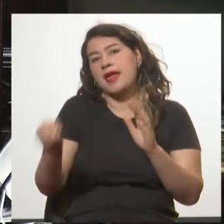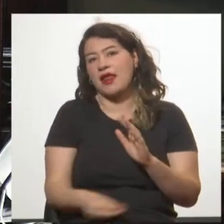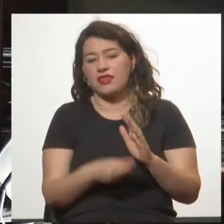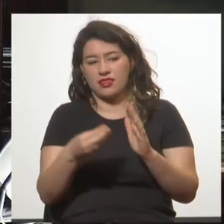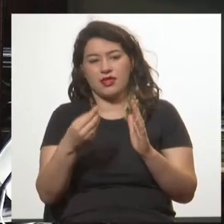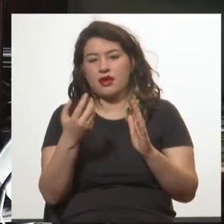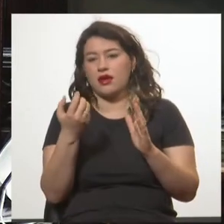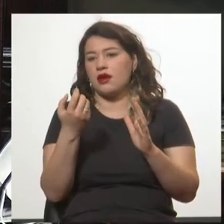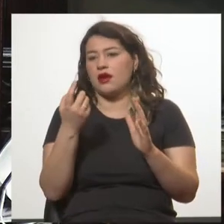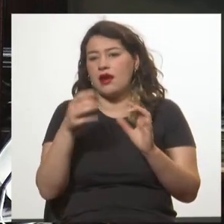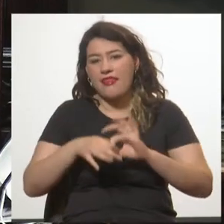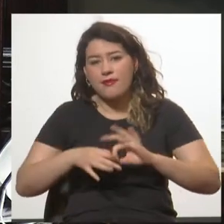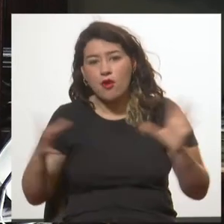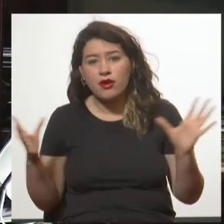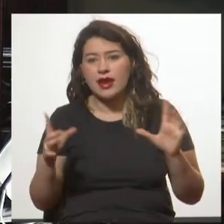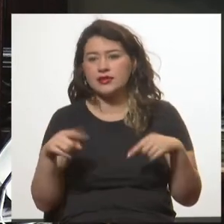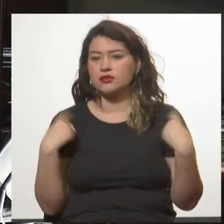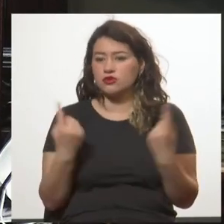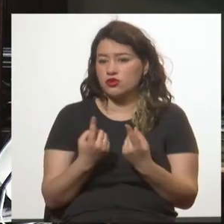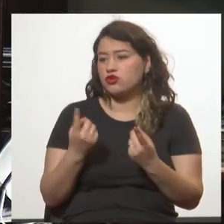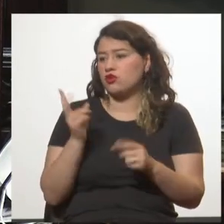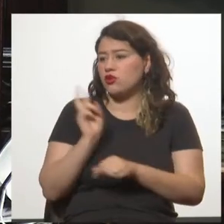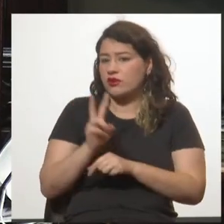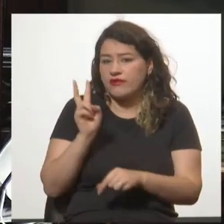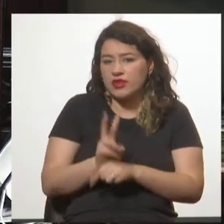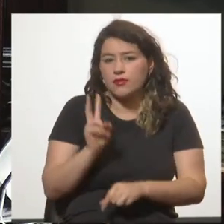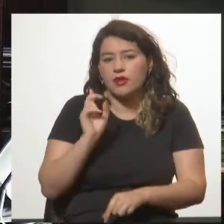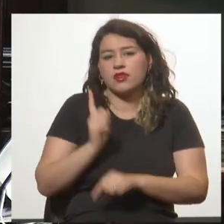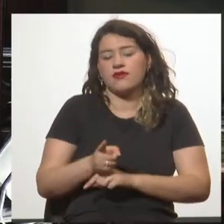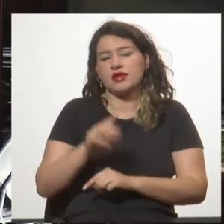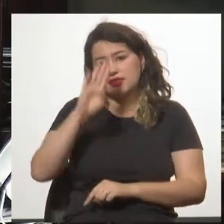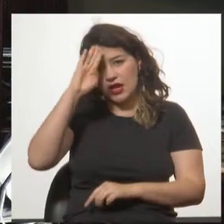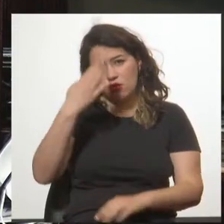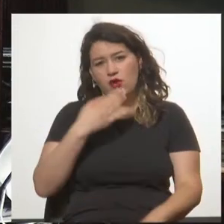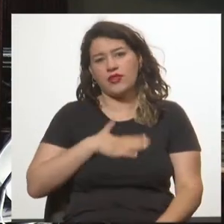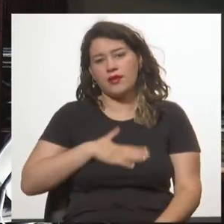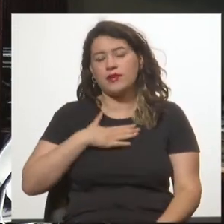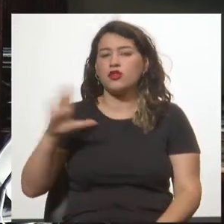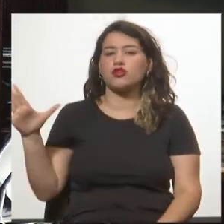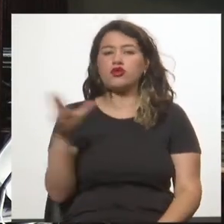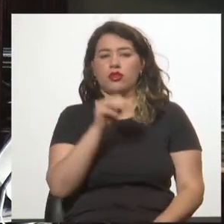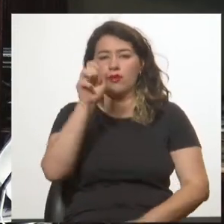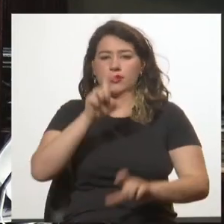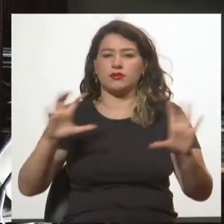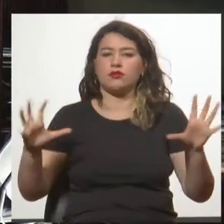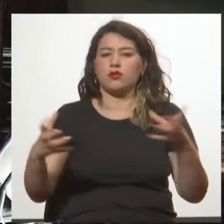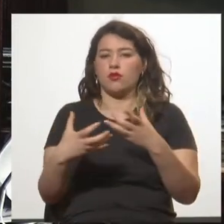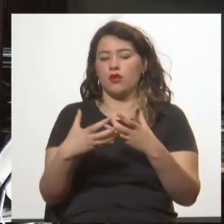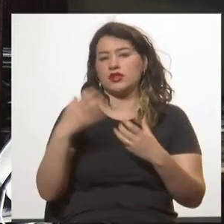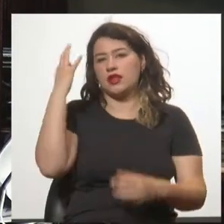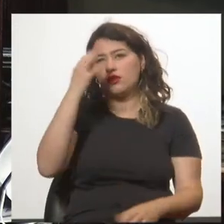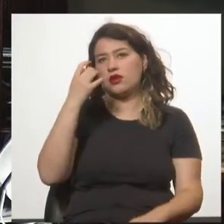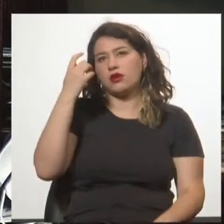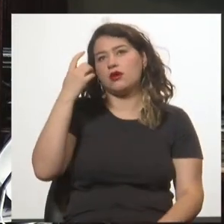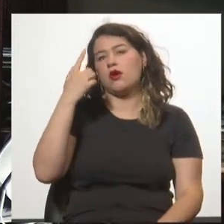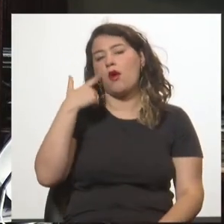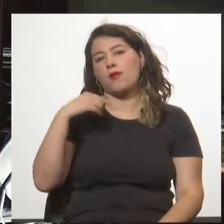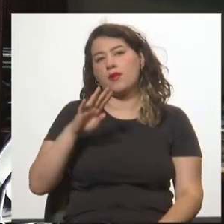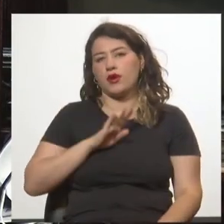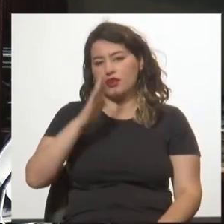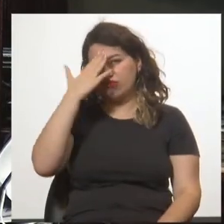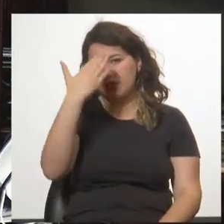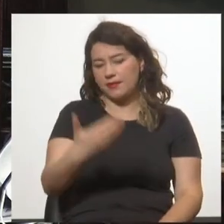cual el parlamento de circuito del centro particular saluda atentamente todos los integrantes de la bancada de senadores y senadores del frente a